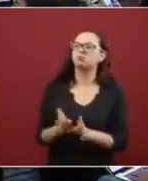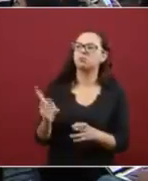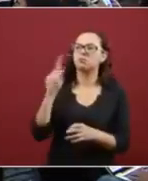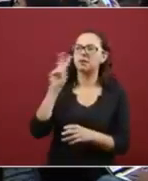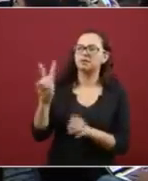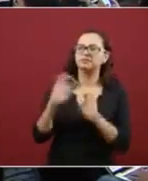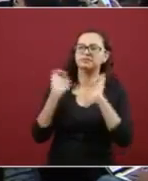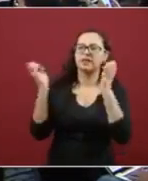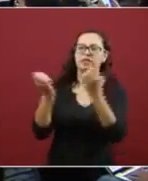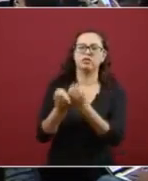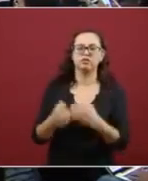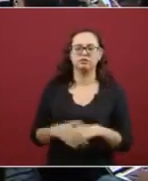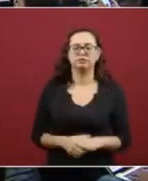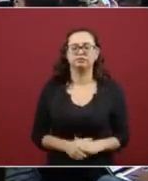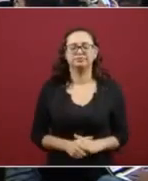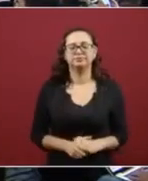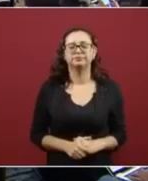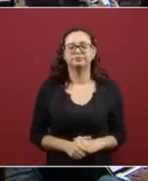Bueno, pues